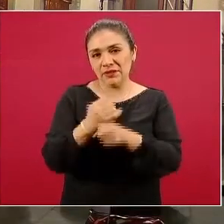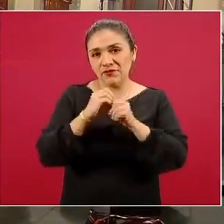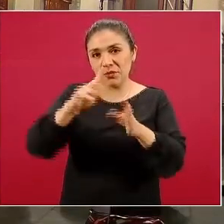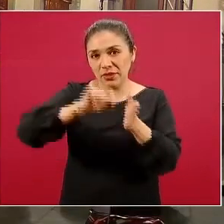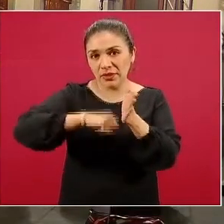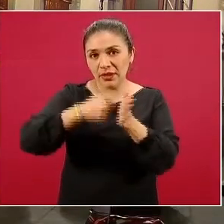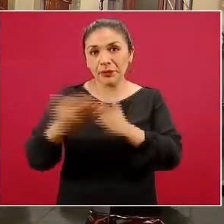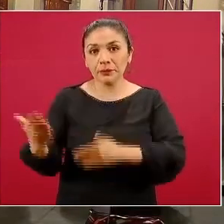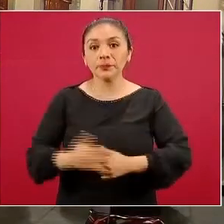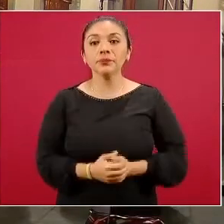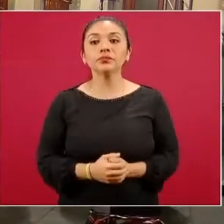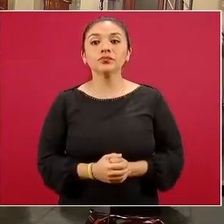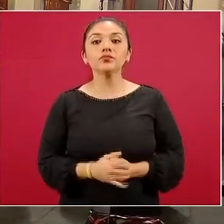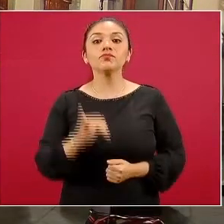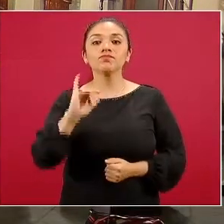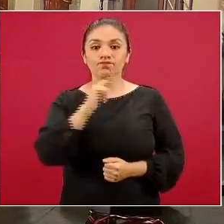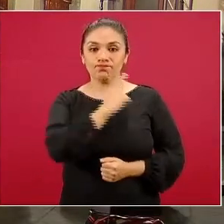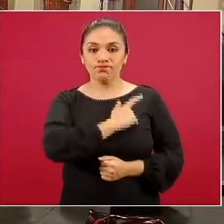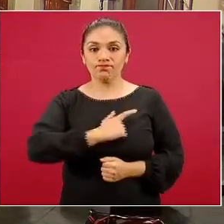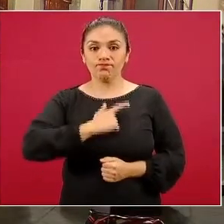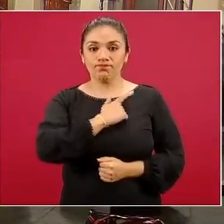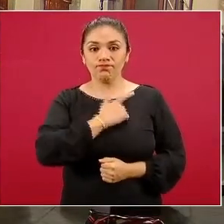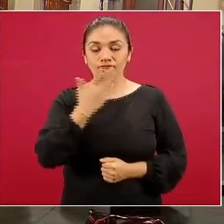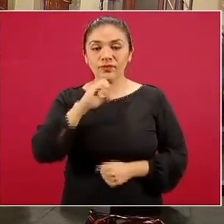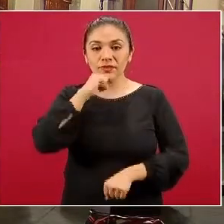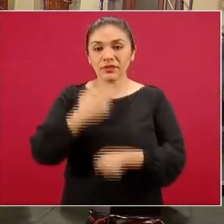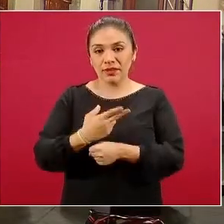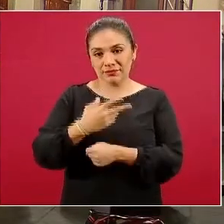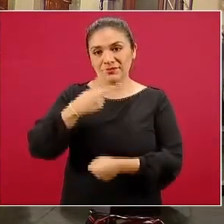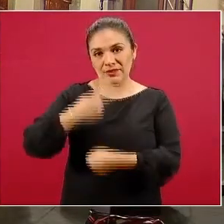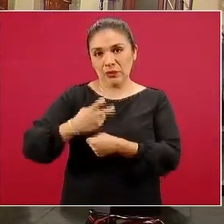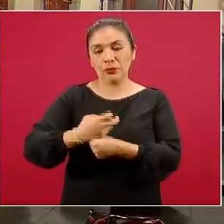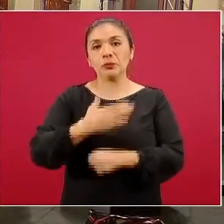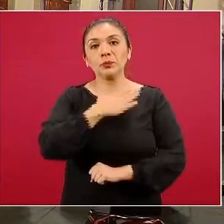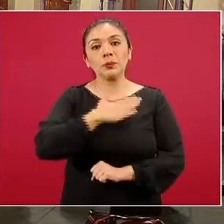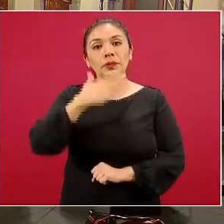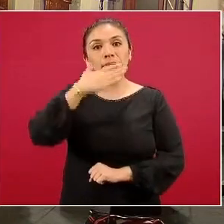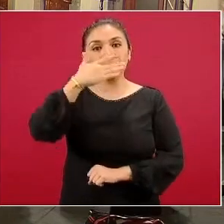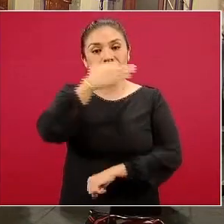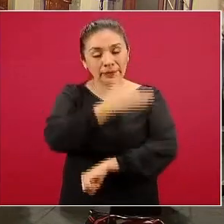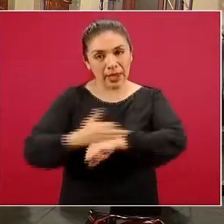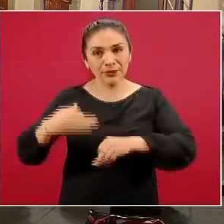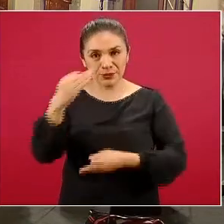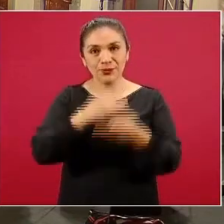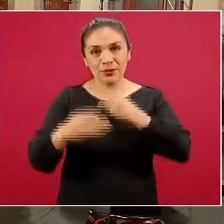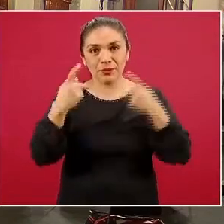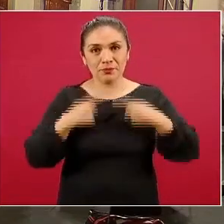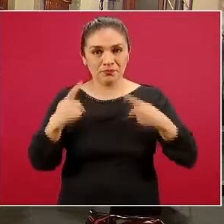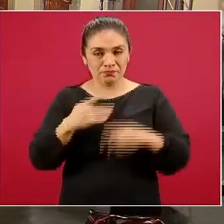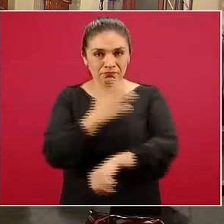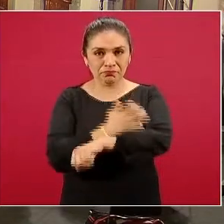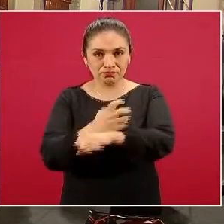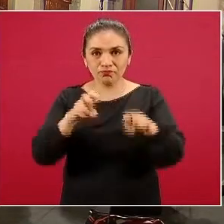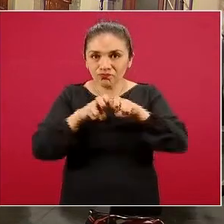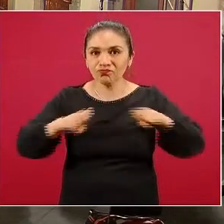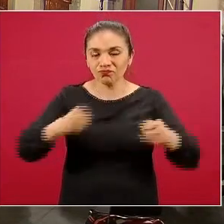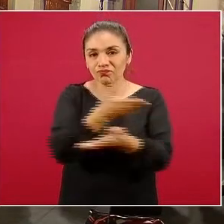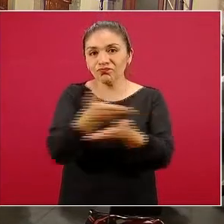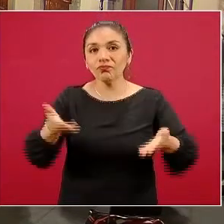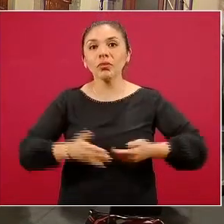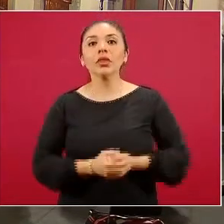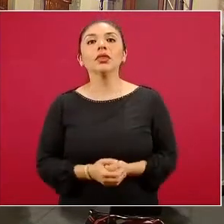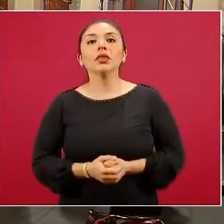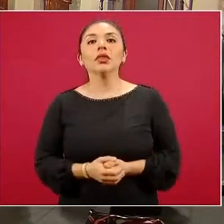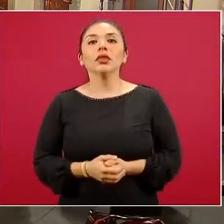técnico. Con mucho gusto, señor subsecretario. Muy buenas tardes también a todos y todas las